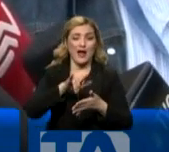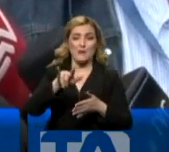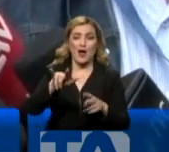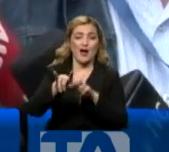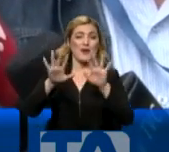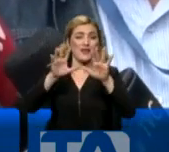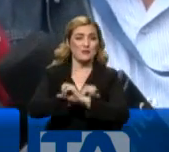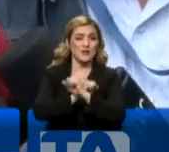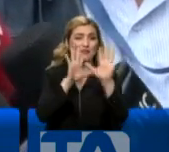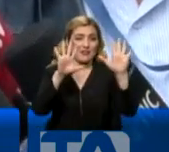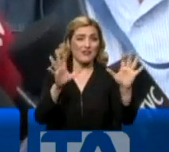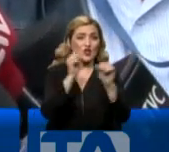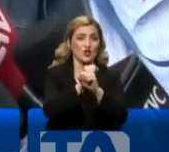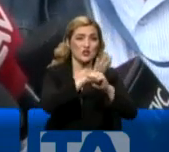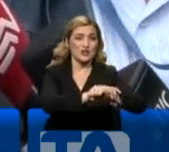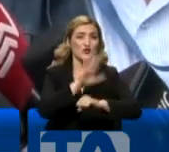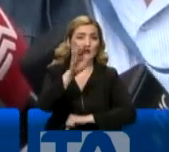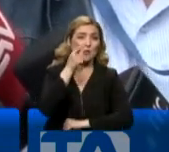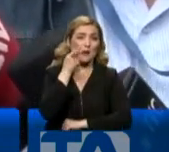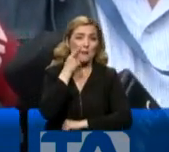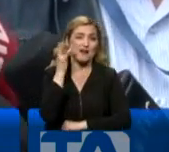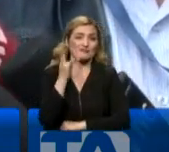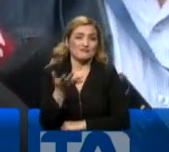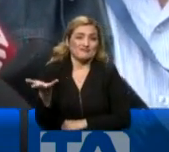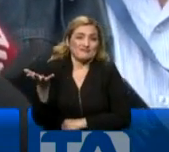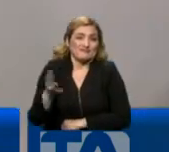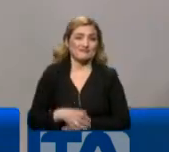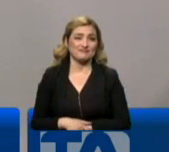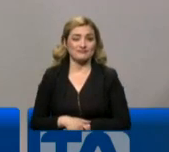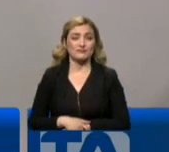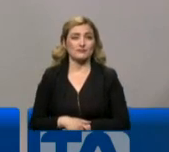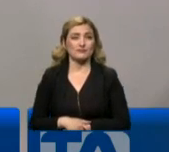mañana en un avión y a las 10 de la noche están tomando detenido a su padre. ¿Qué más claro quieren?